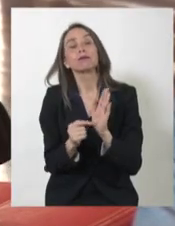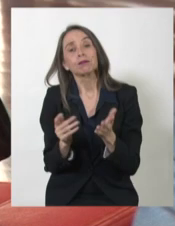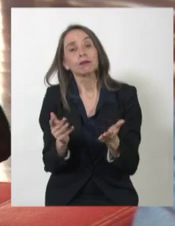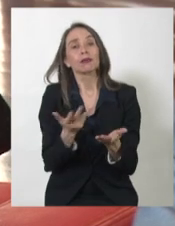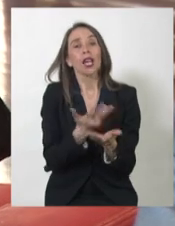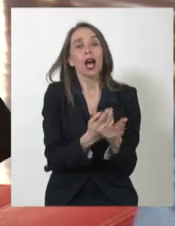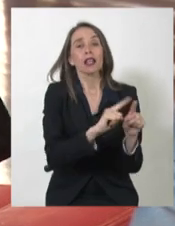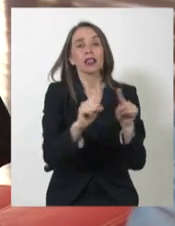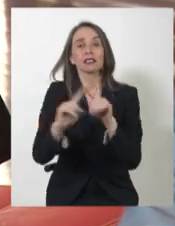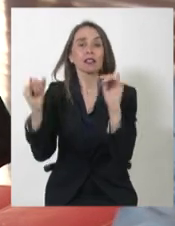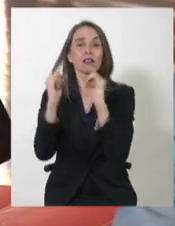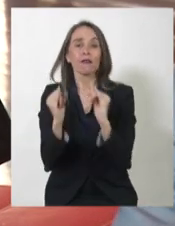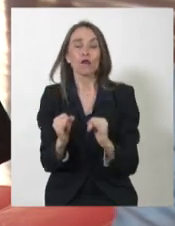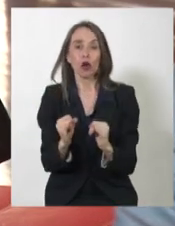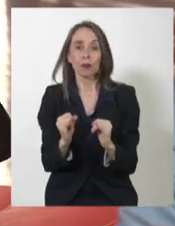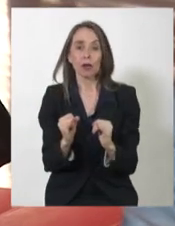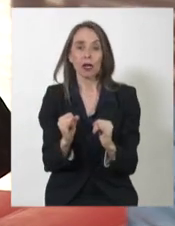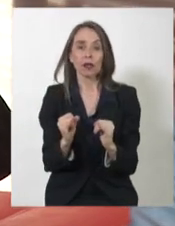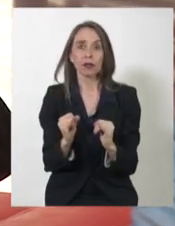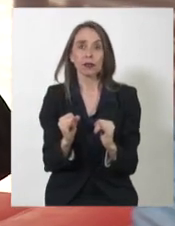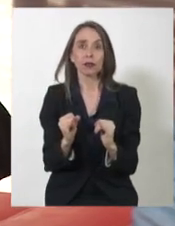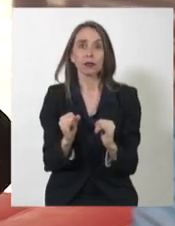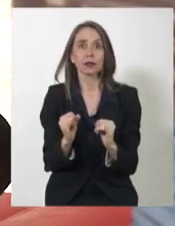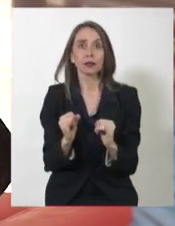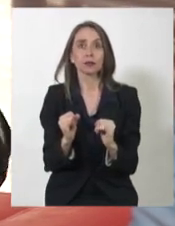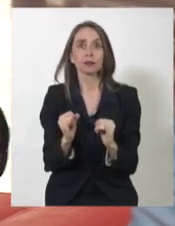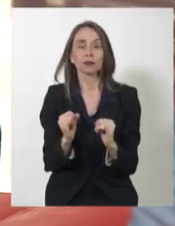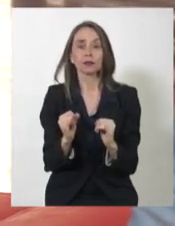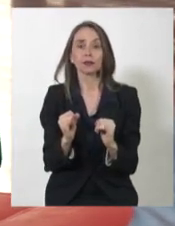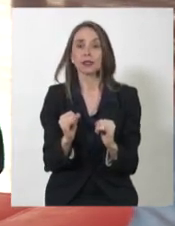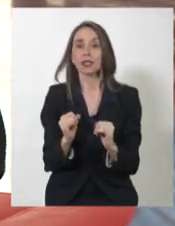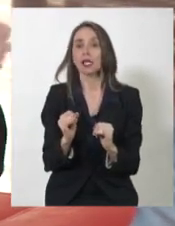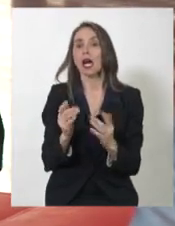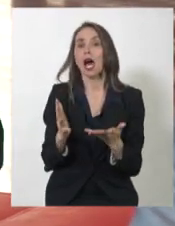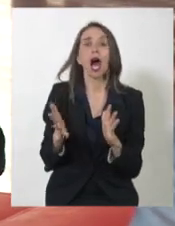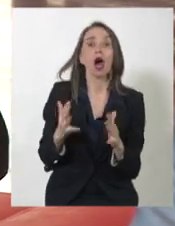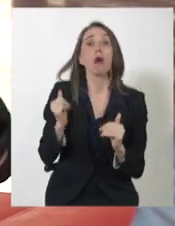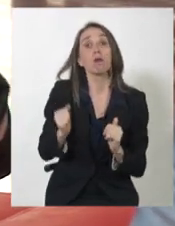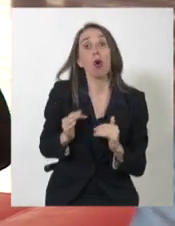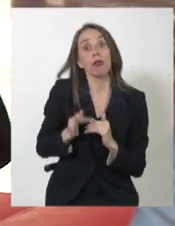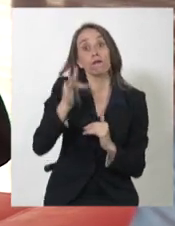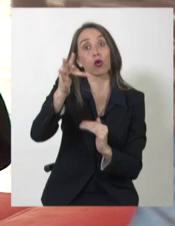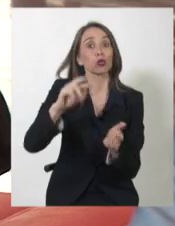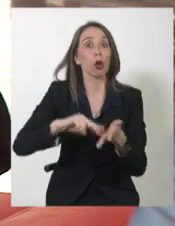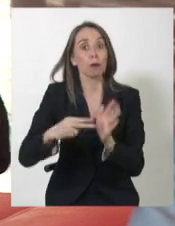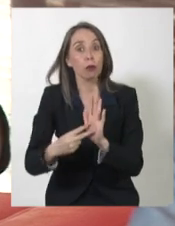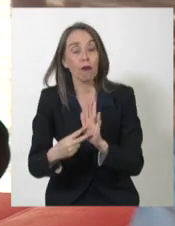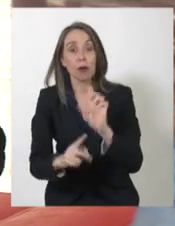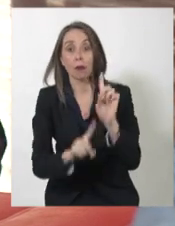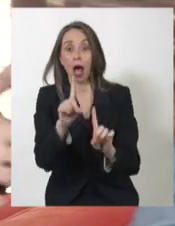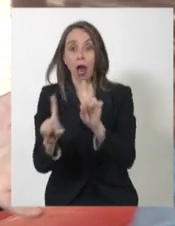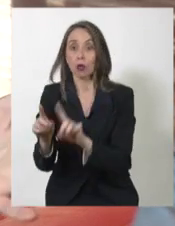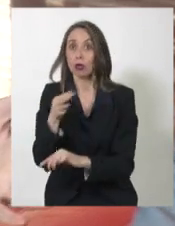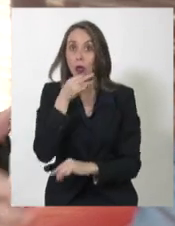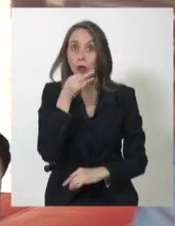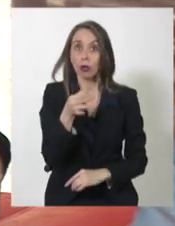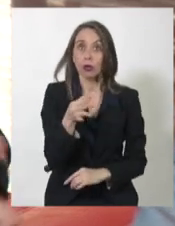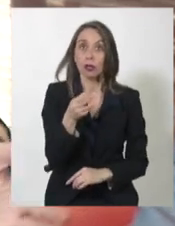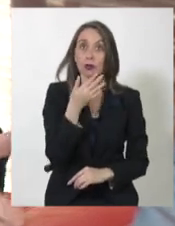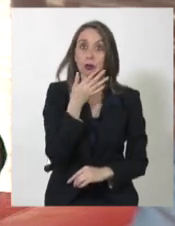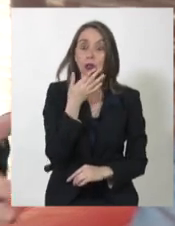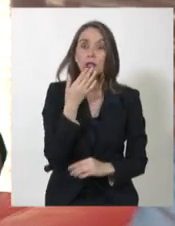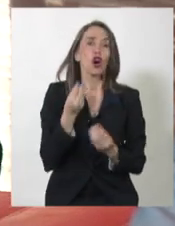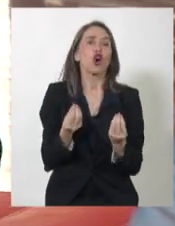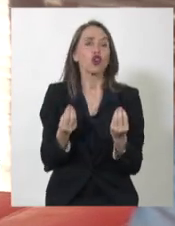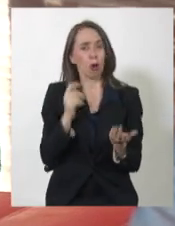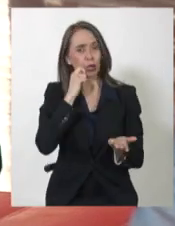hay distintas maneras de aproximarnos a lo que puede ser un problema, como algunos lo han planteado, como